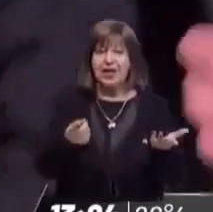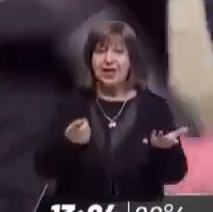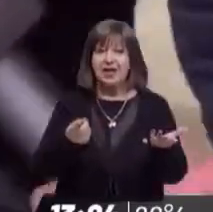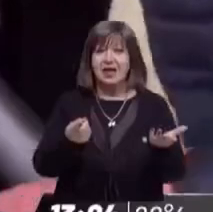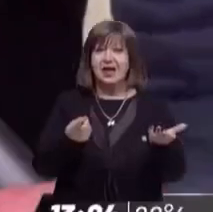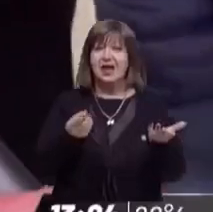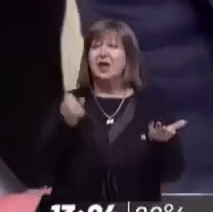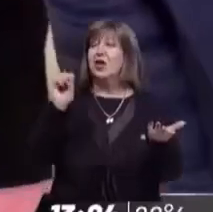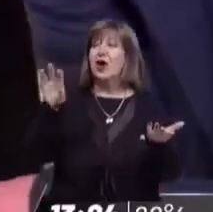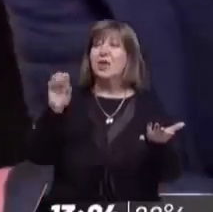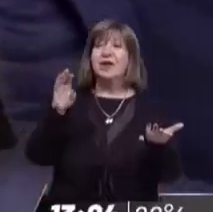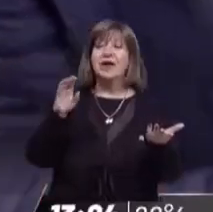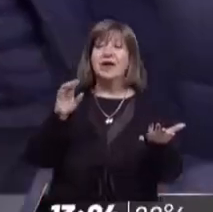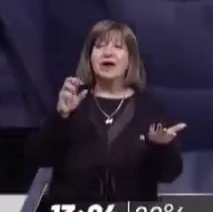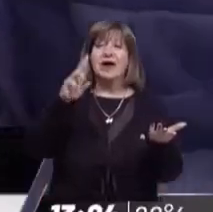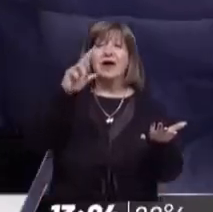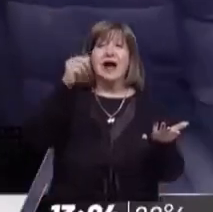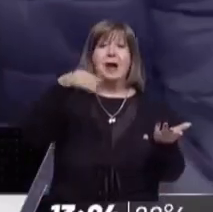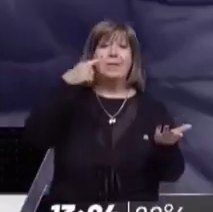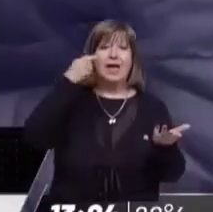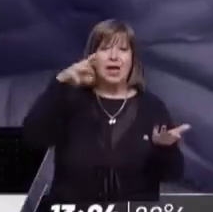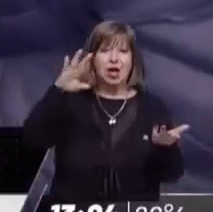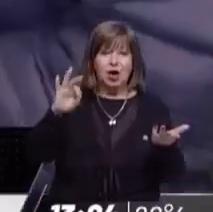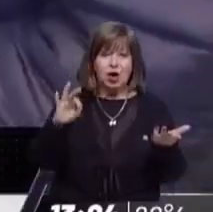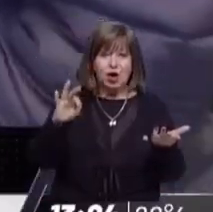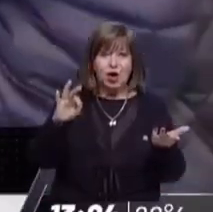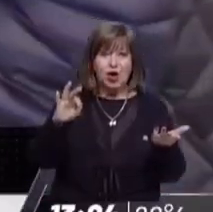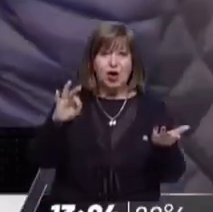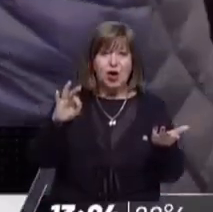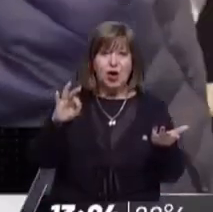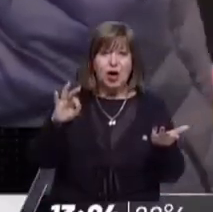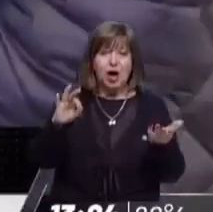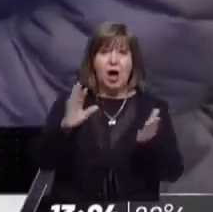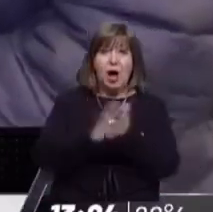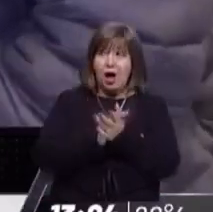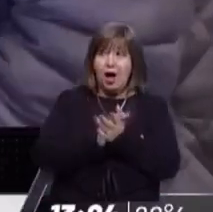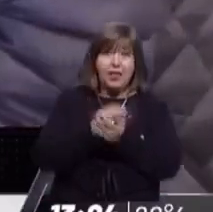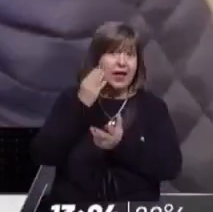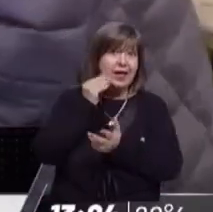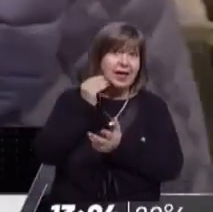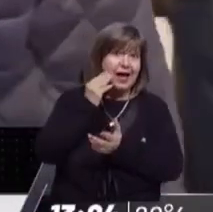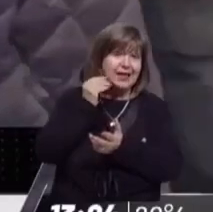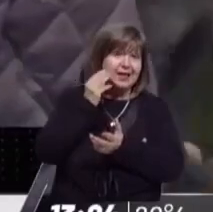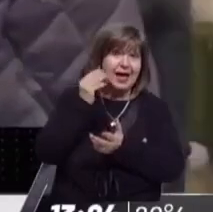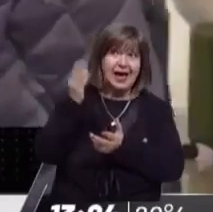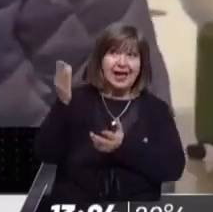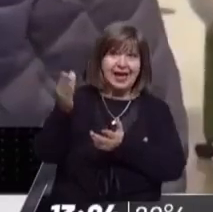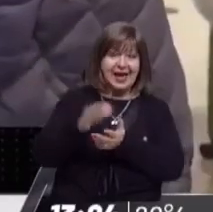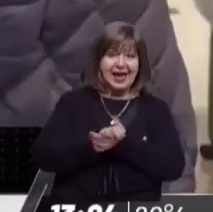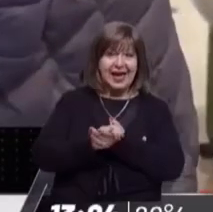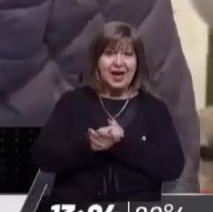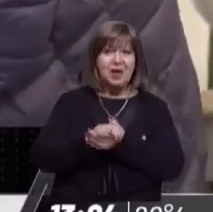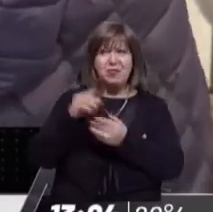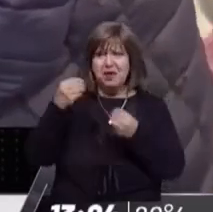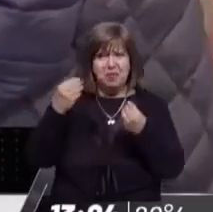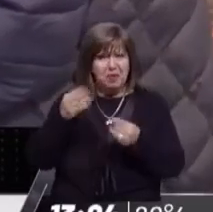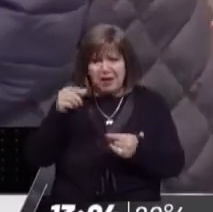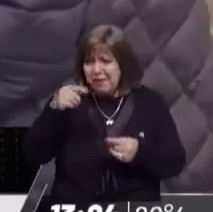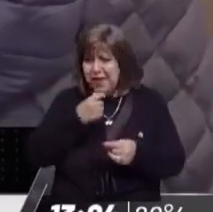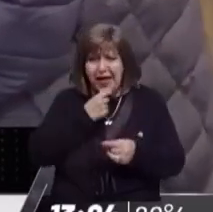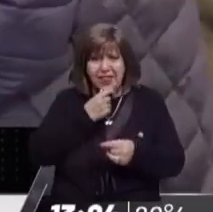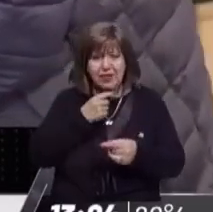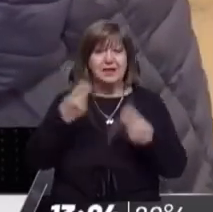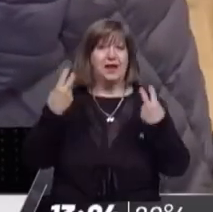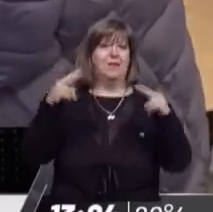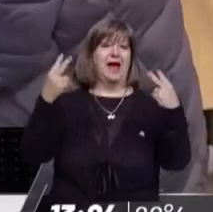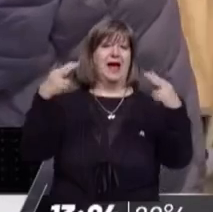¿Tu nombre? Ramiro. ¿De dónde, Ramiro? De Inglaterra. ¿De Inglaterra sos? Sí. ¿Y has venido a pasear a Mendoza?